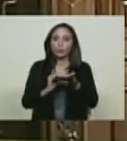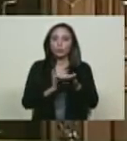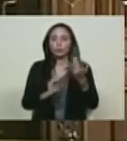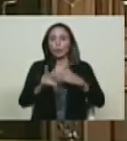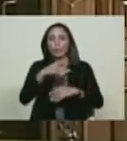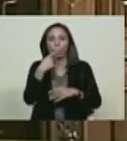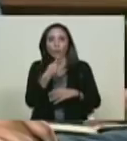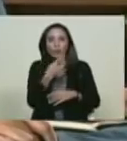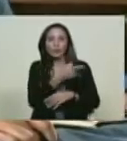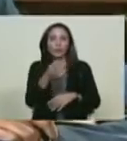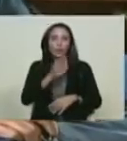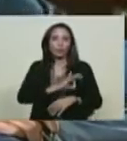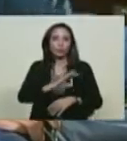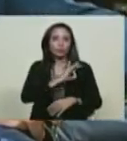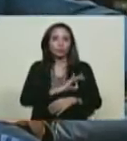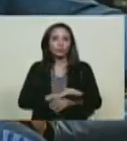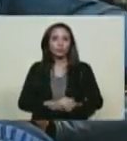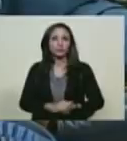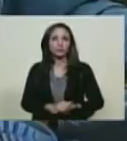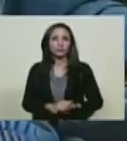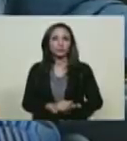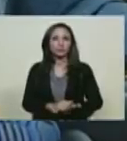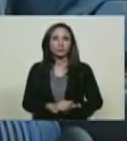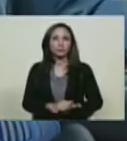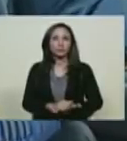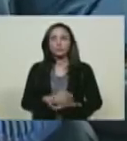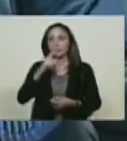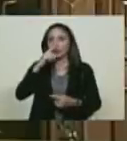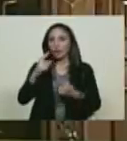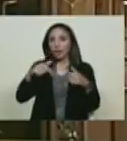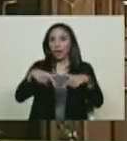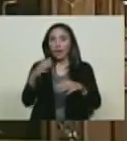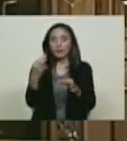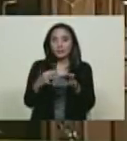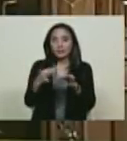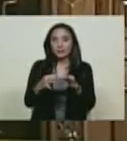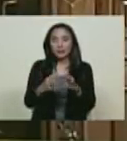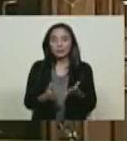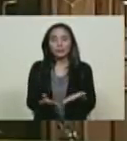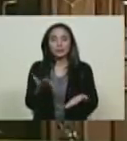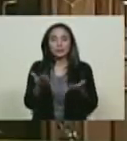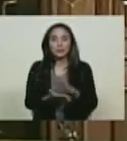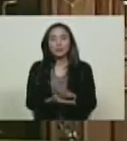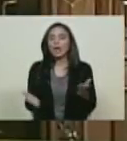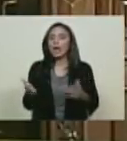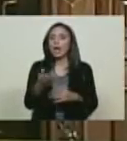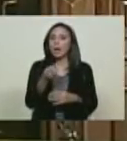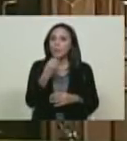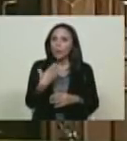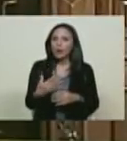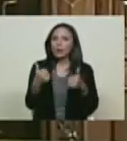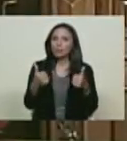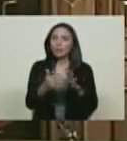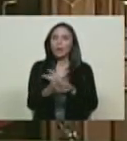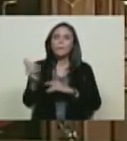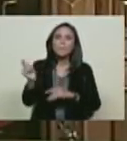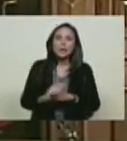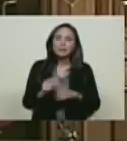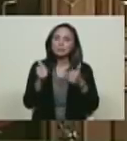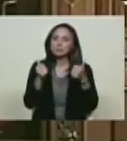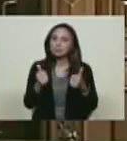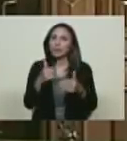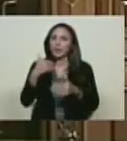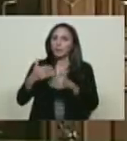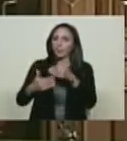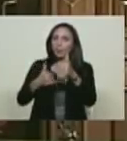de carácter social. El mes de septiembre viene siendo un mes bueno, bonito, y va a seguir